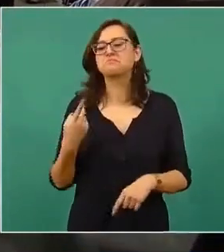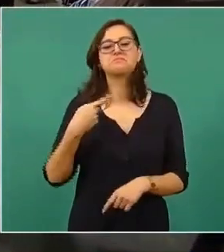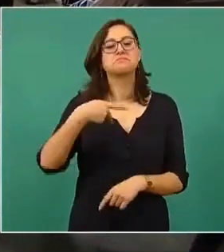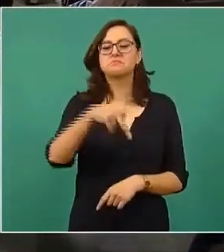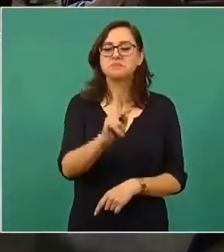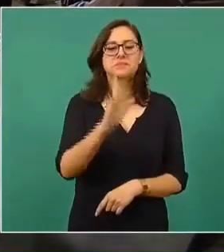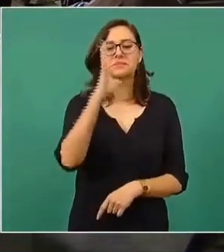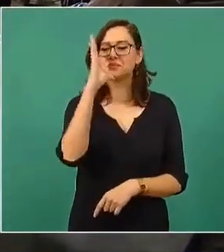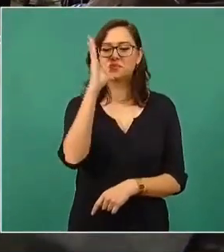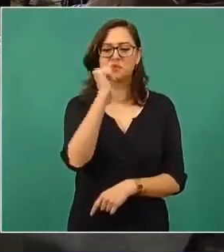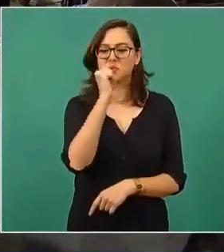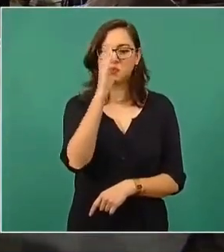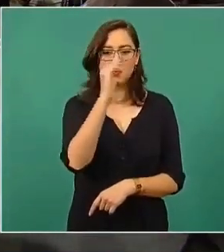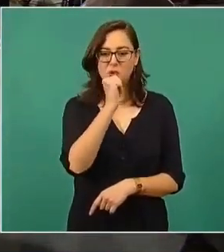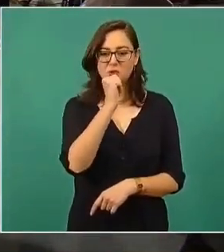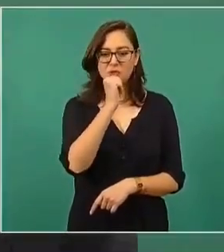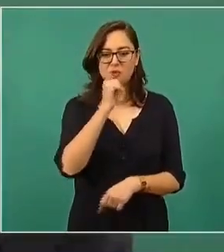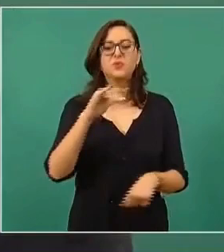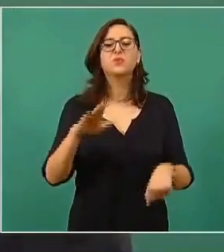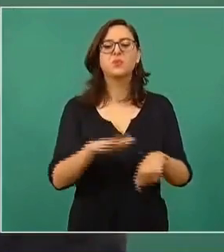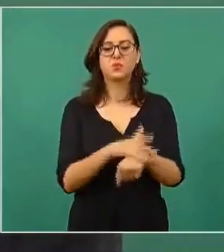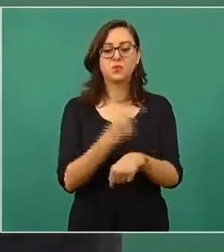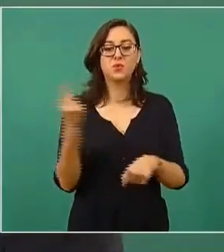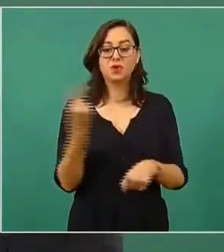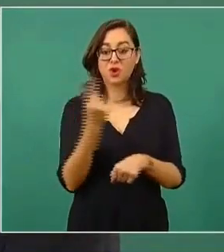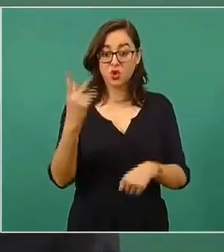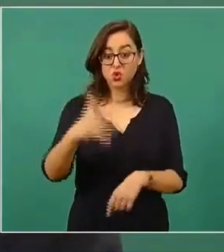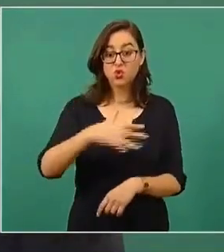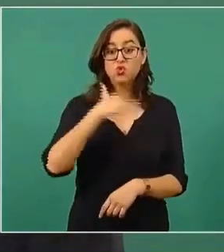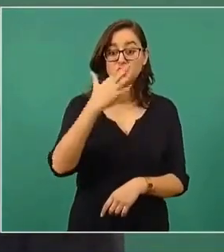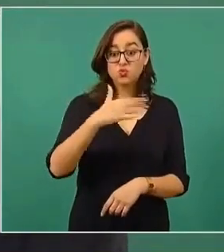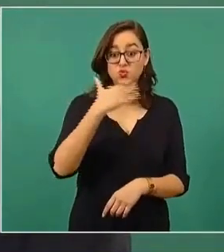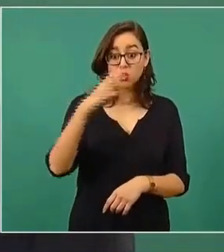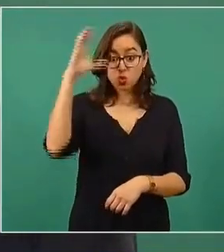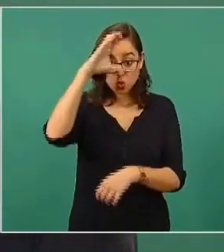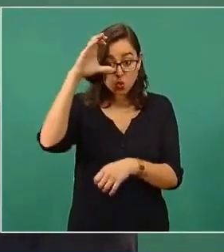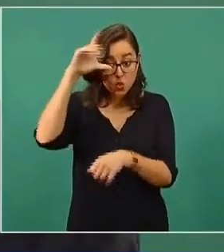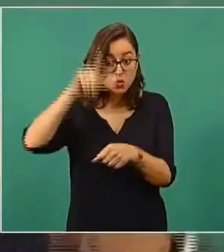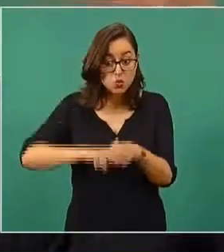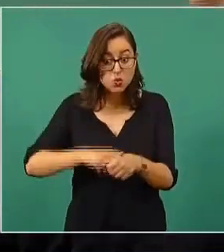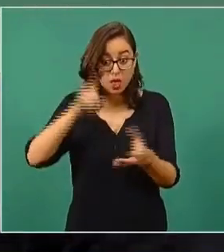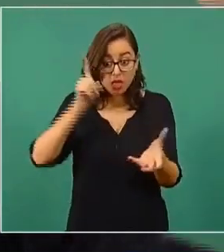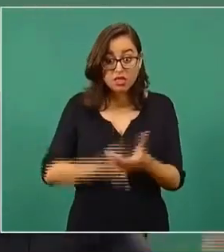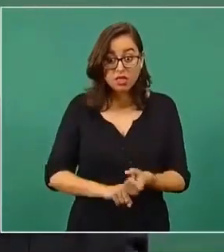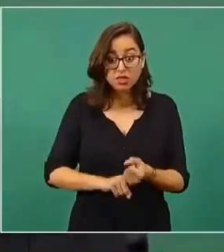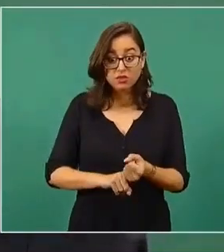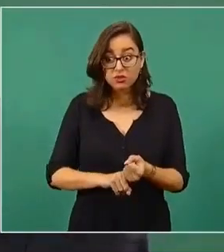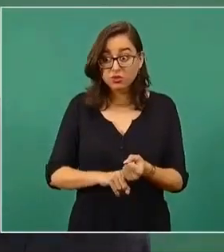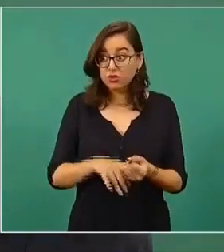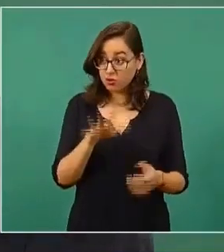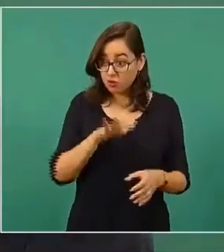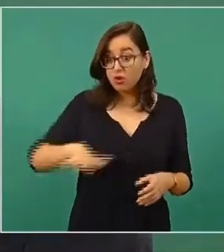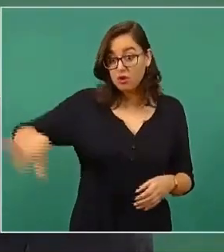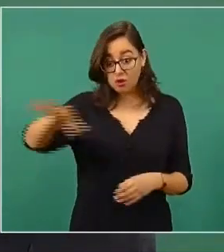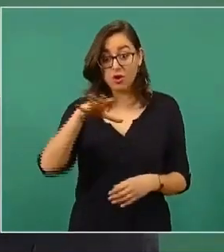porque la corrupción no es una cultura en México, como llegaron a sostener